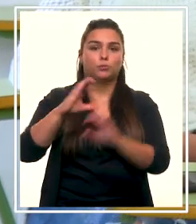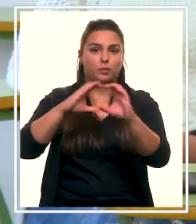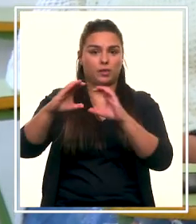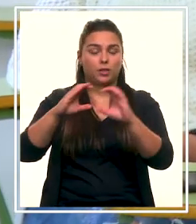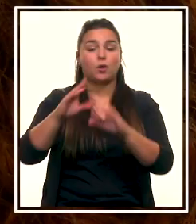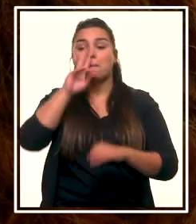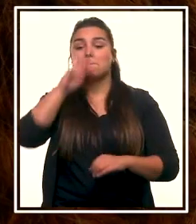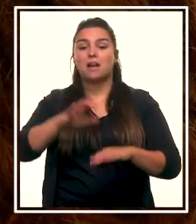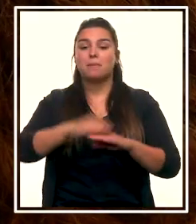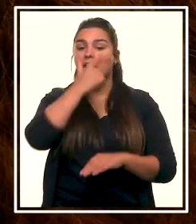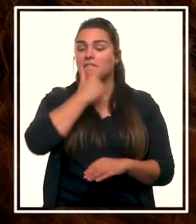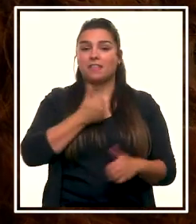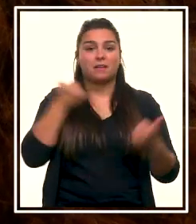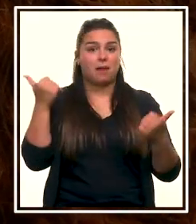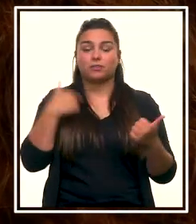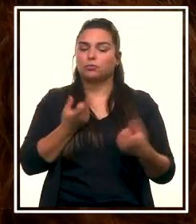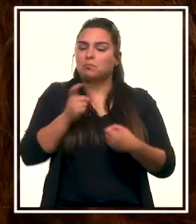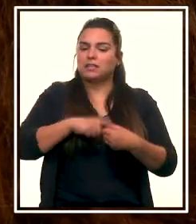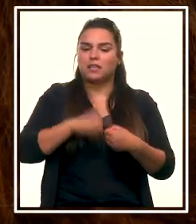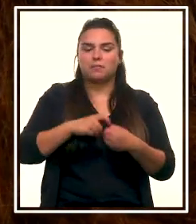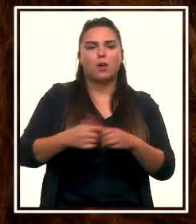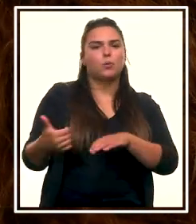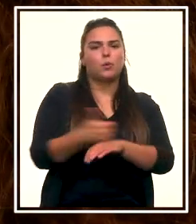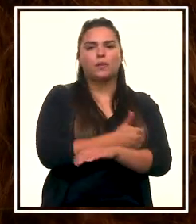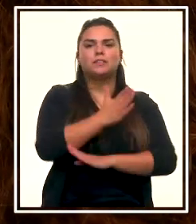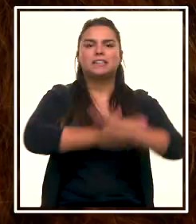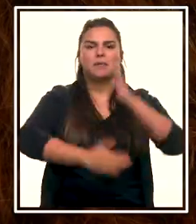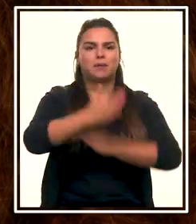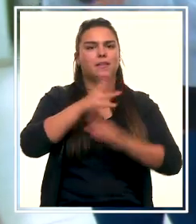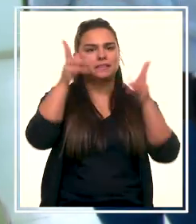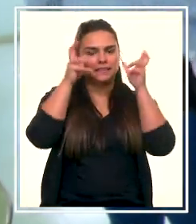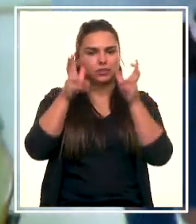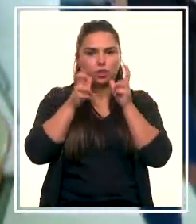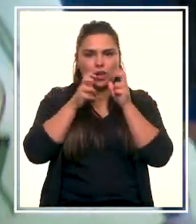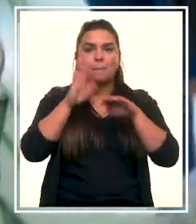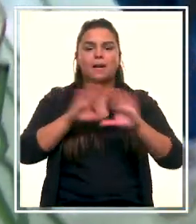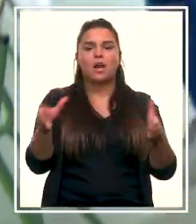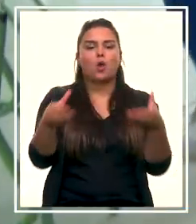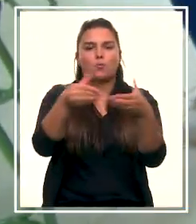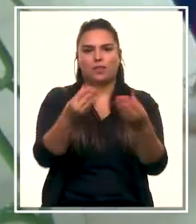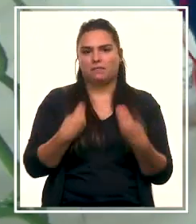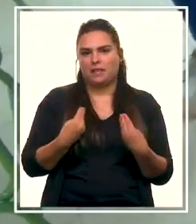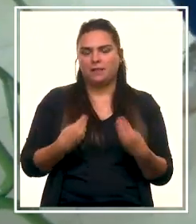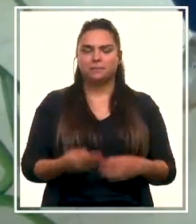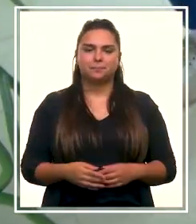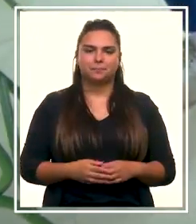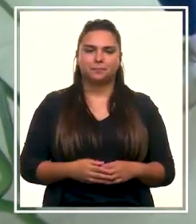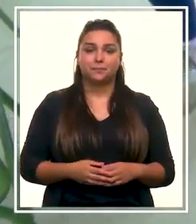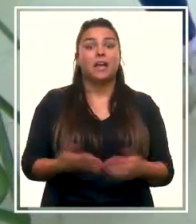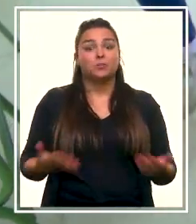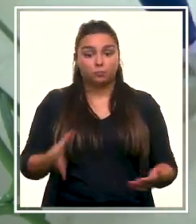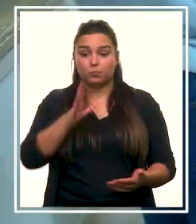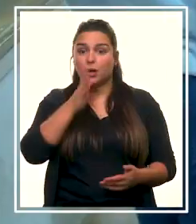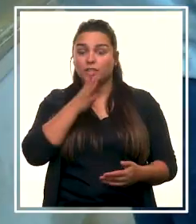para facilitar la plena participación de los ciudadanos con discapacidad sensorial en la comunidad en la que viven. Por esta razón,